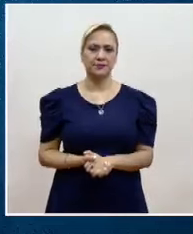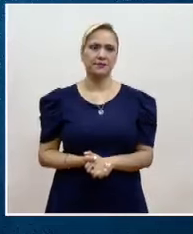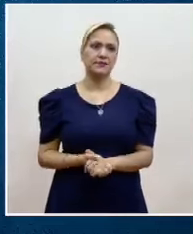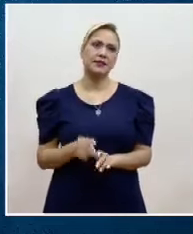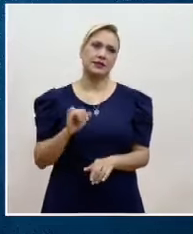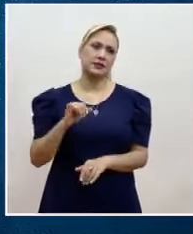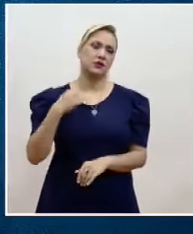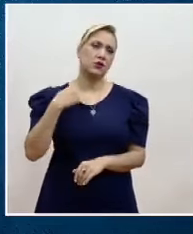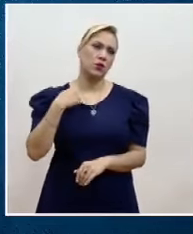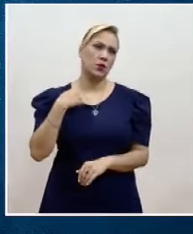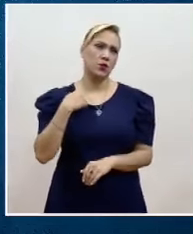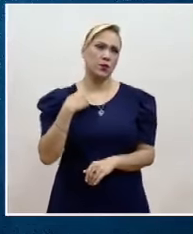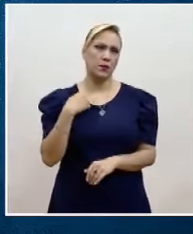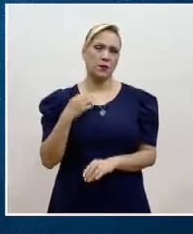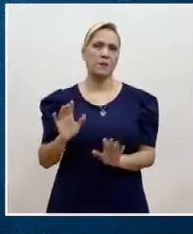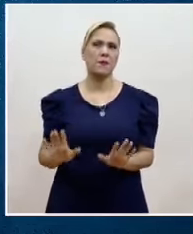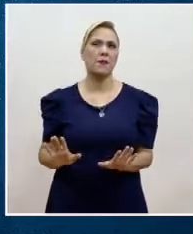Claro, creo que,